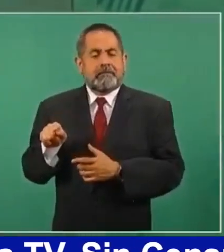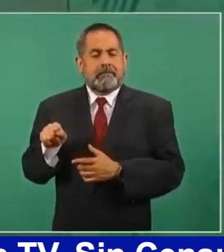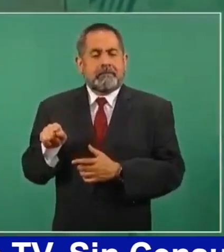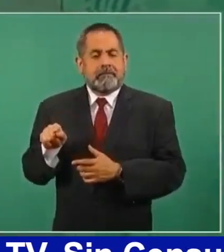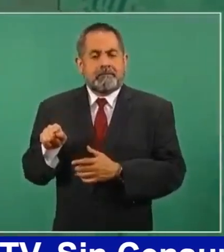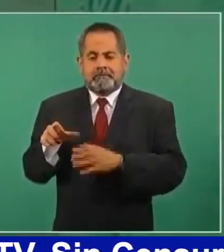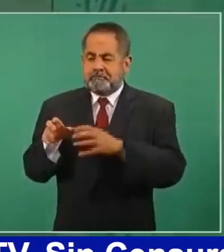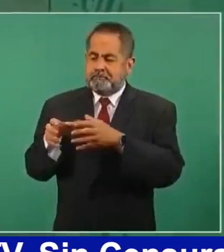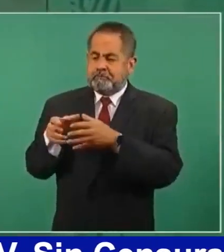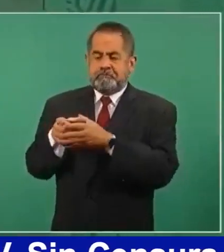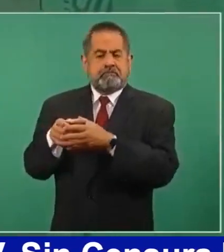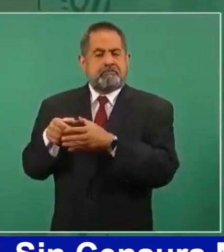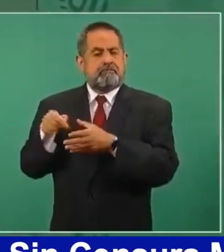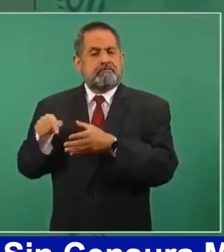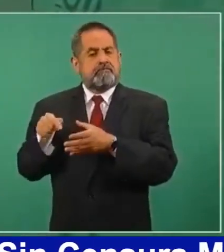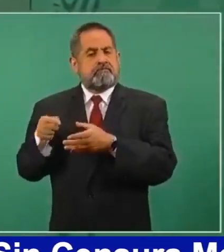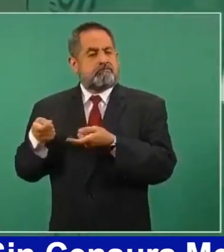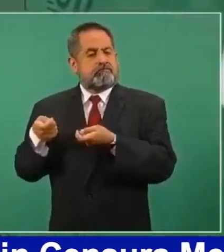el poder